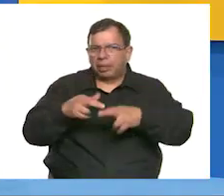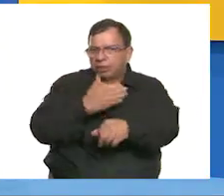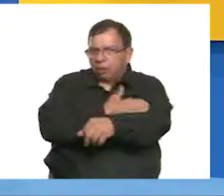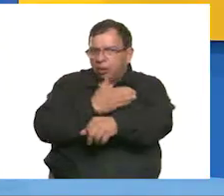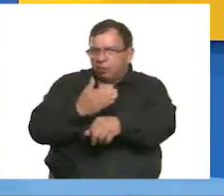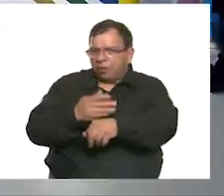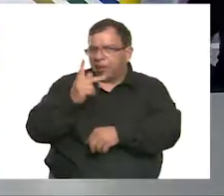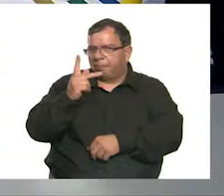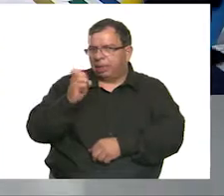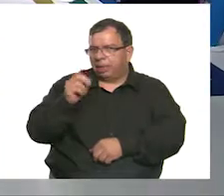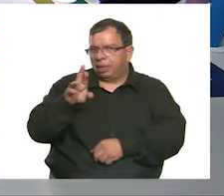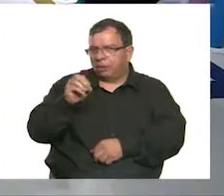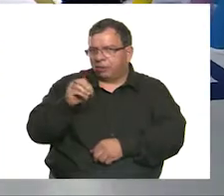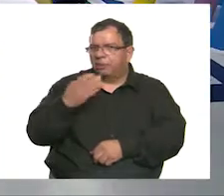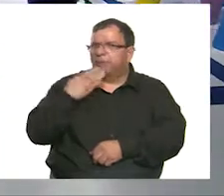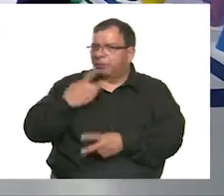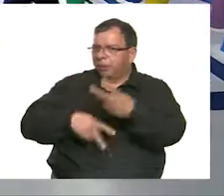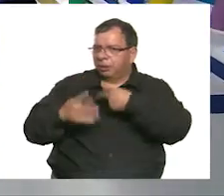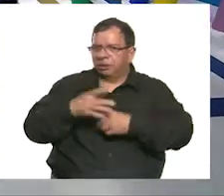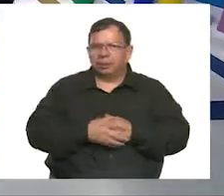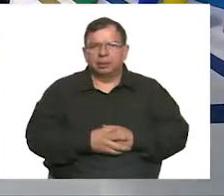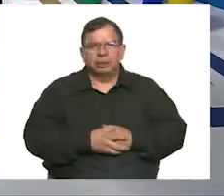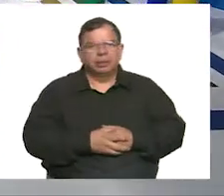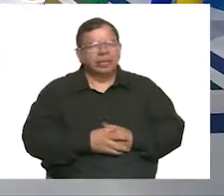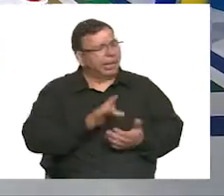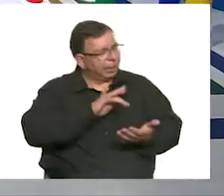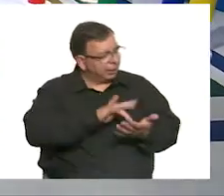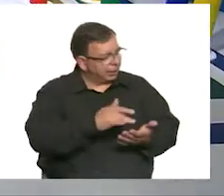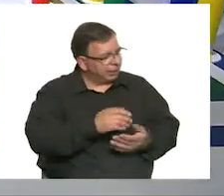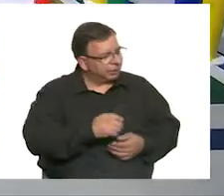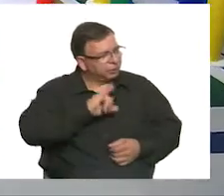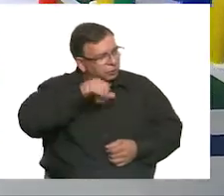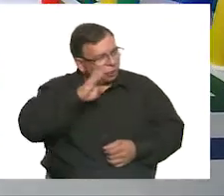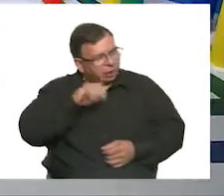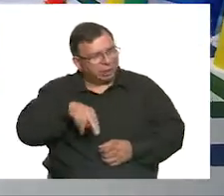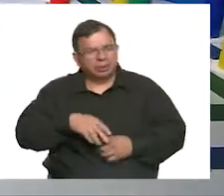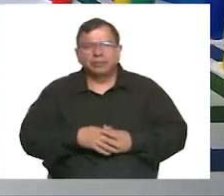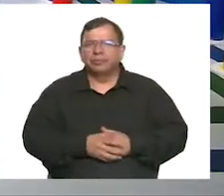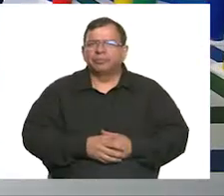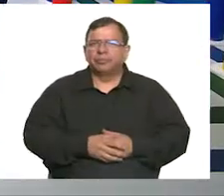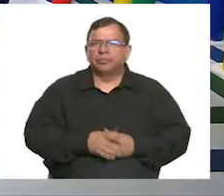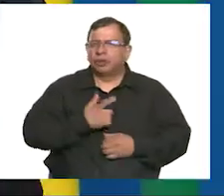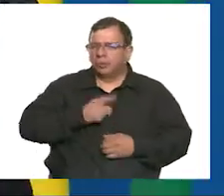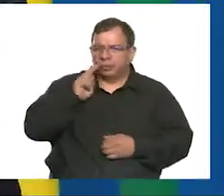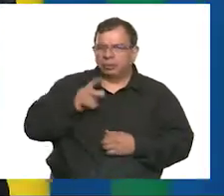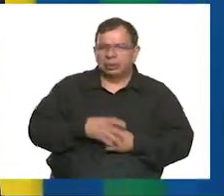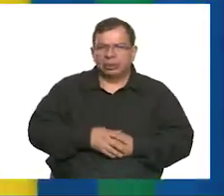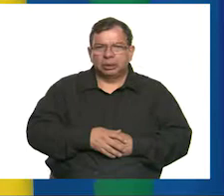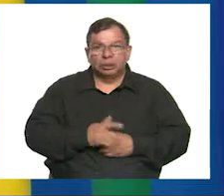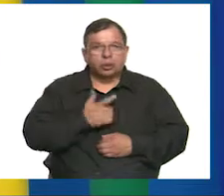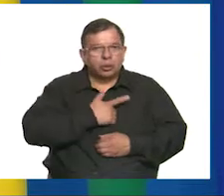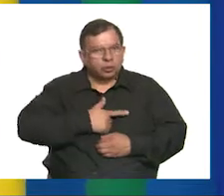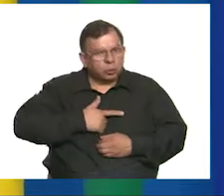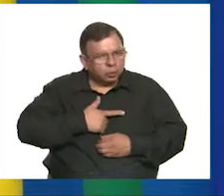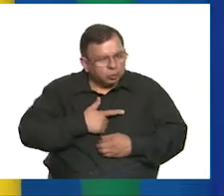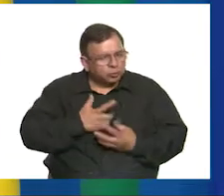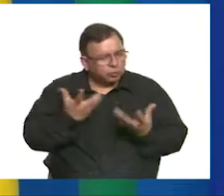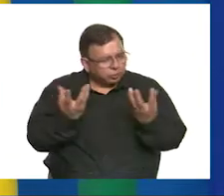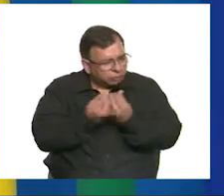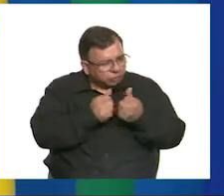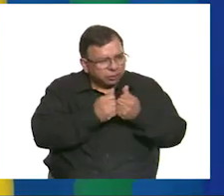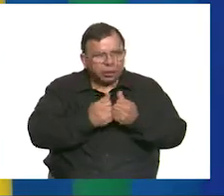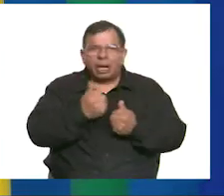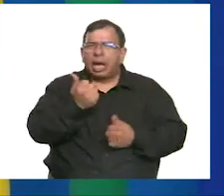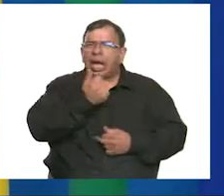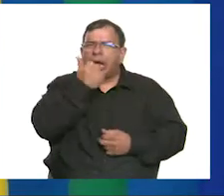Fabián Benítez. Maestro, bienvenido. Muchas gracias, Juan Carlos. Qué gusto verlo, maestro. Es un gusto estar contigo y con